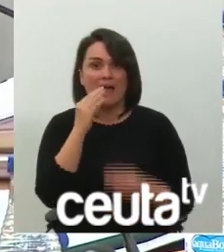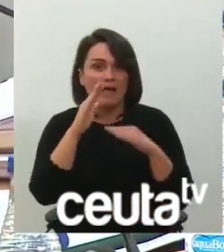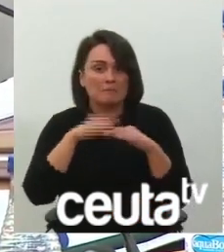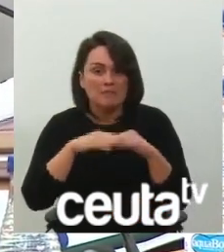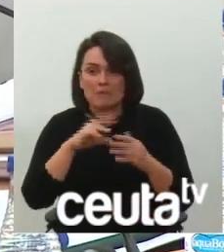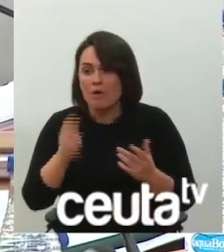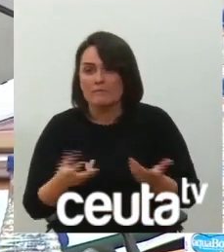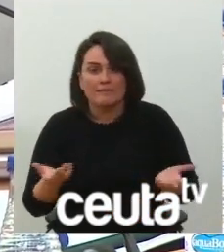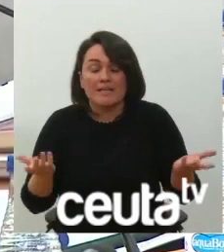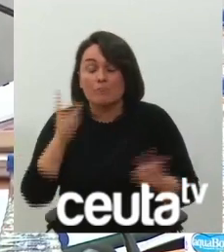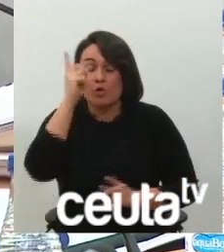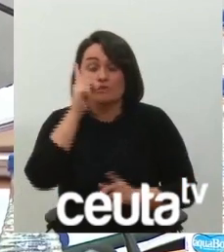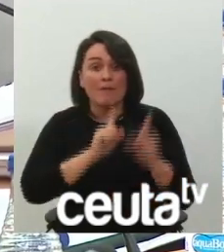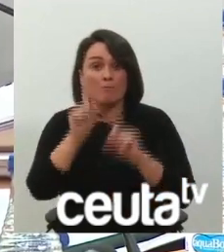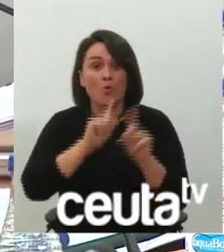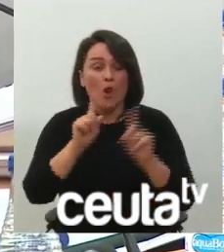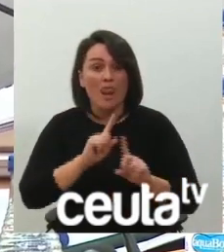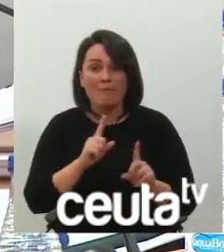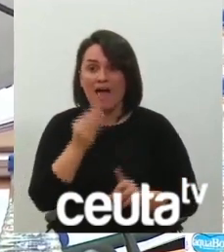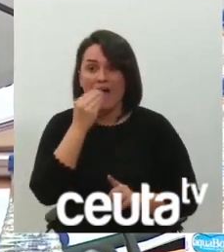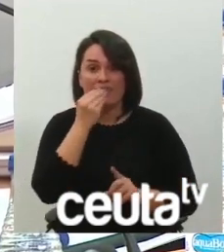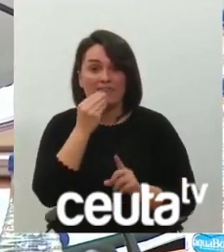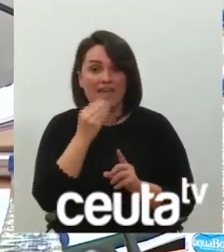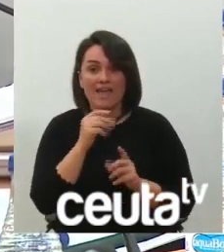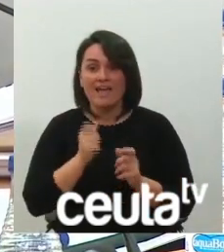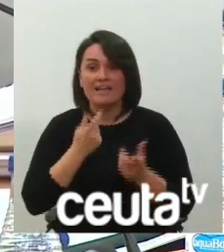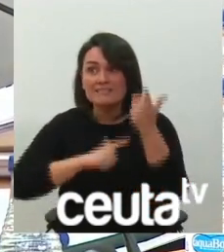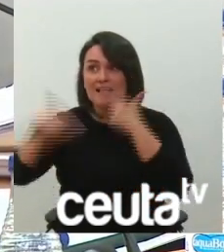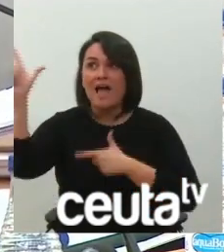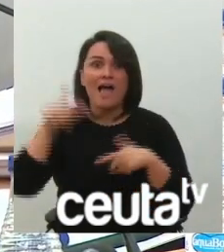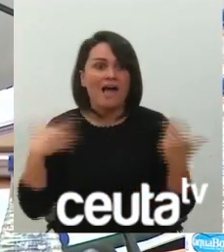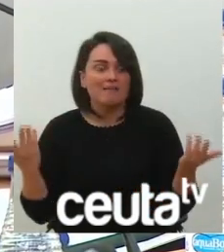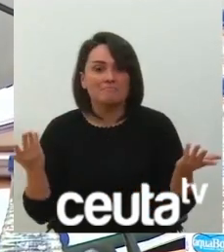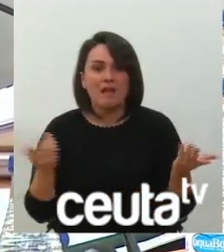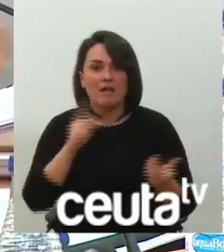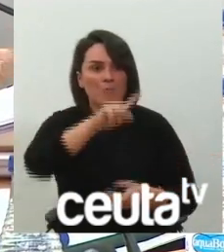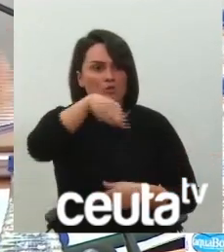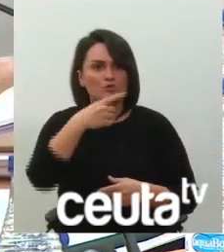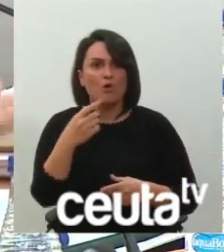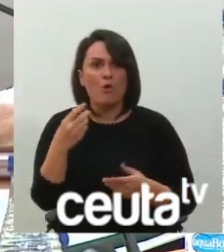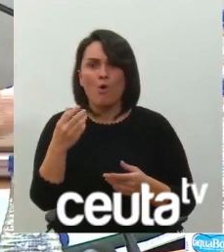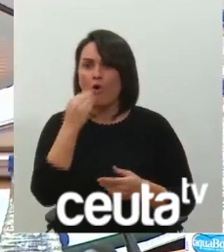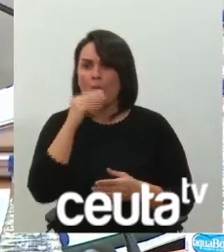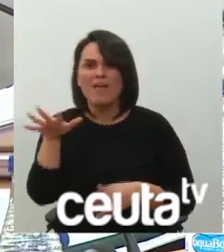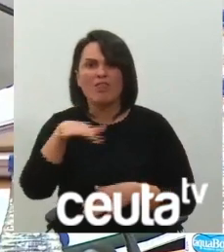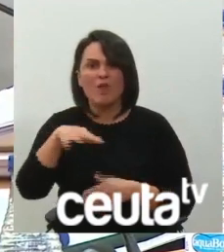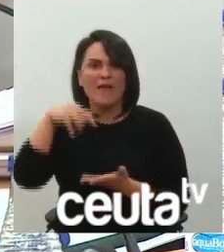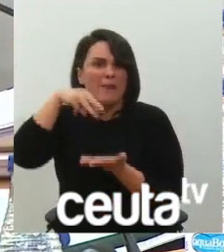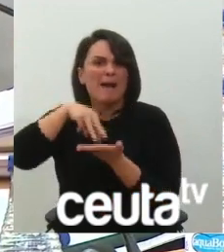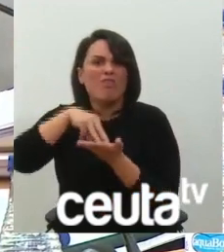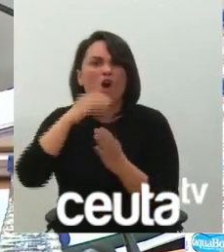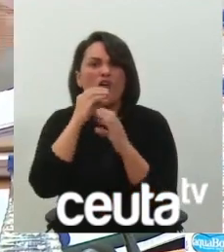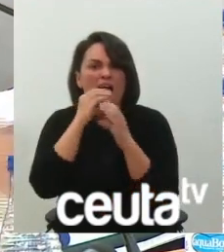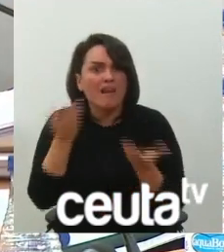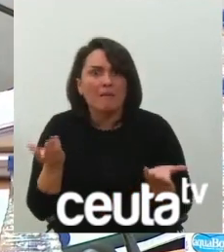no sé exactamente cuál es el problema que tiene ustedes con el tema de las dietas yo realmente no sé a usted que comen el happy meal todos los días es que no entiendo es que realmente no